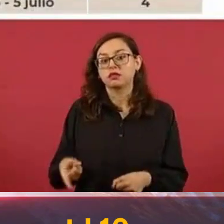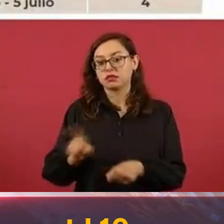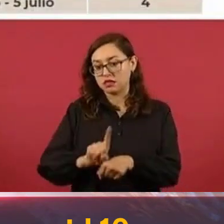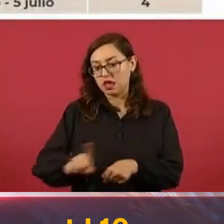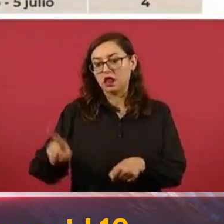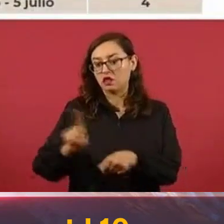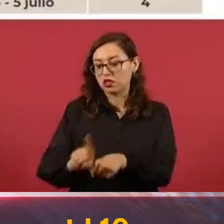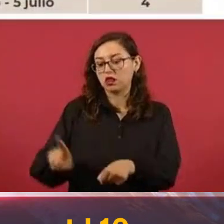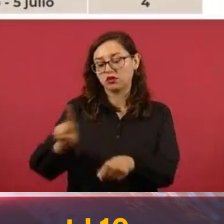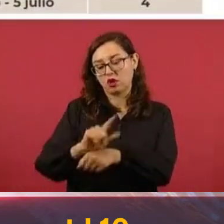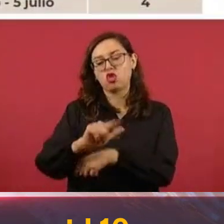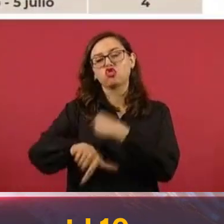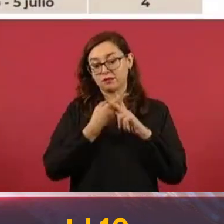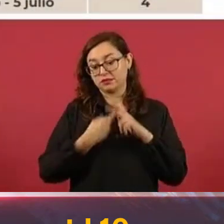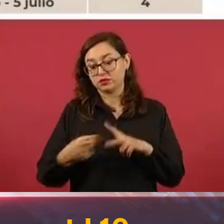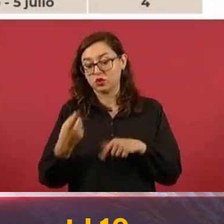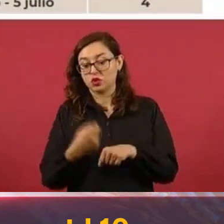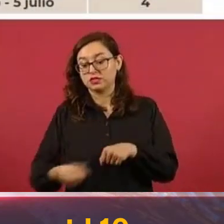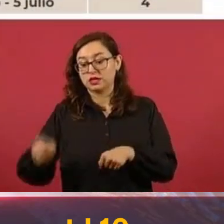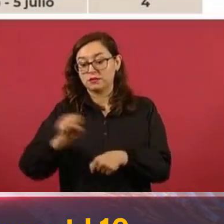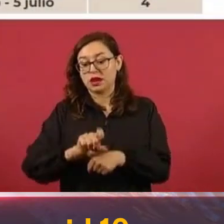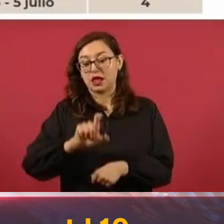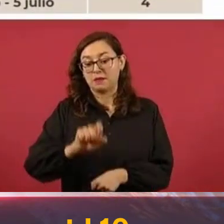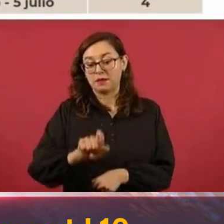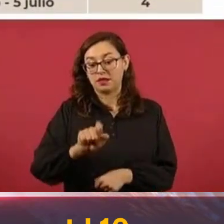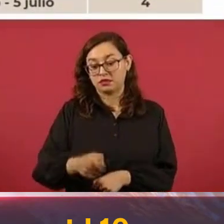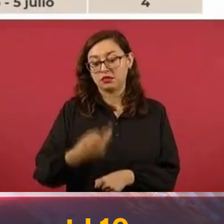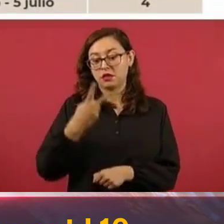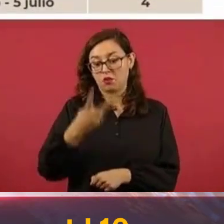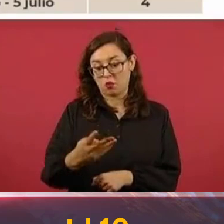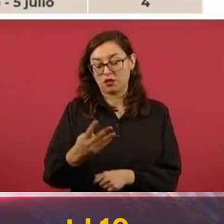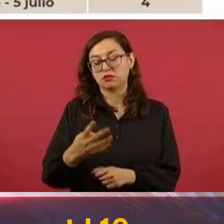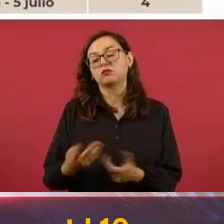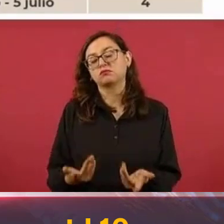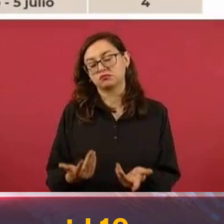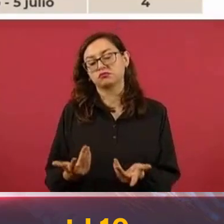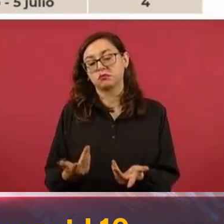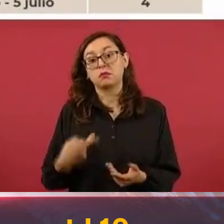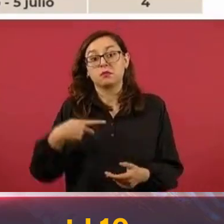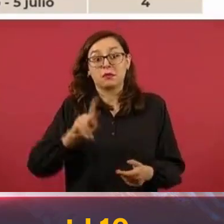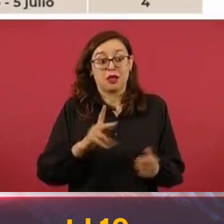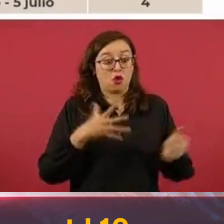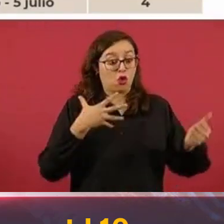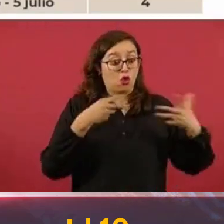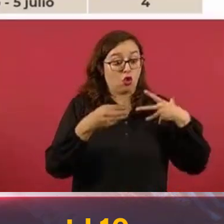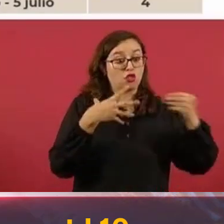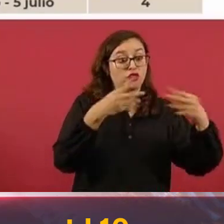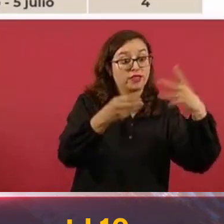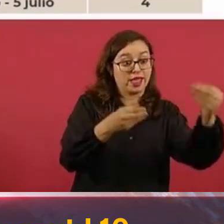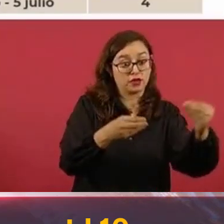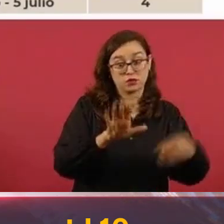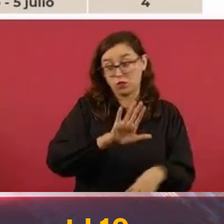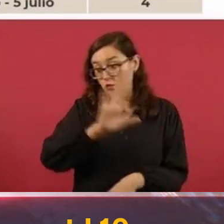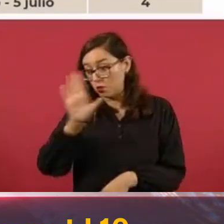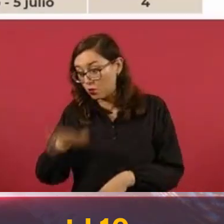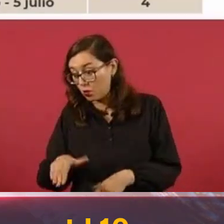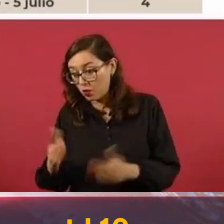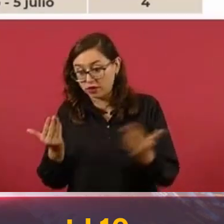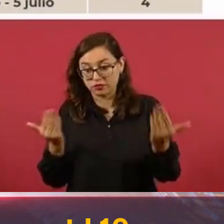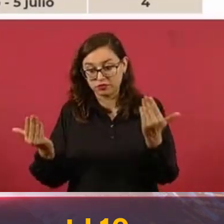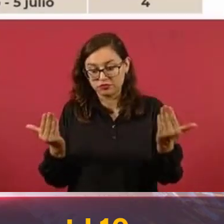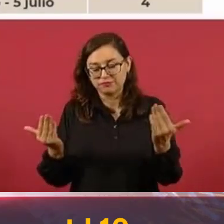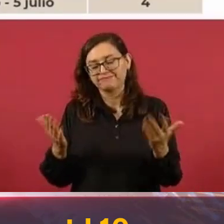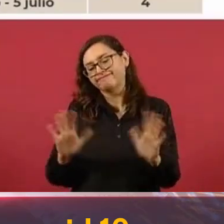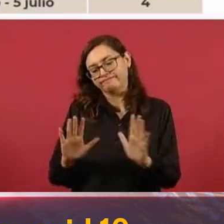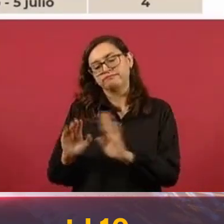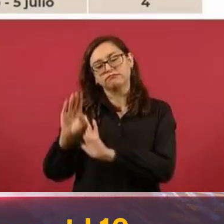12 defunciones, pero también se mantienen considerablemente en menor cantidad comparado con cualquiera